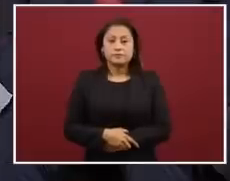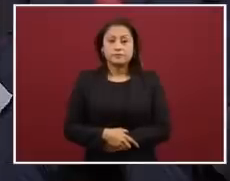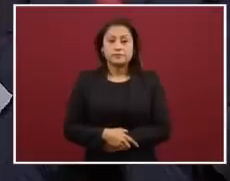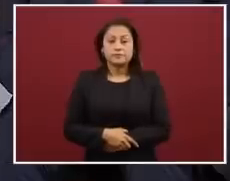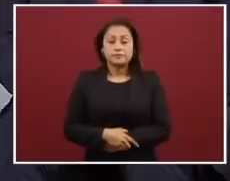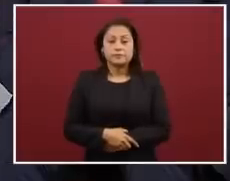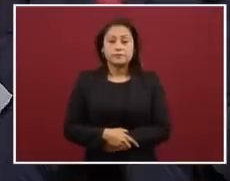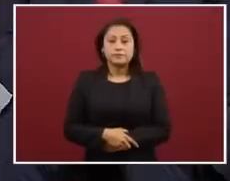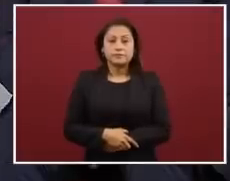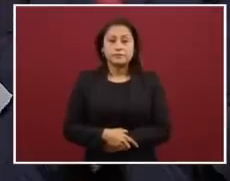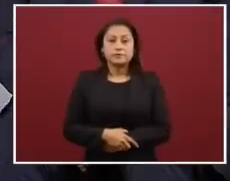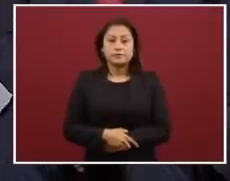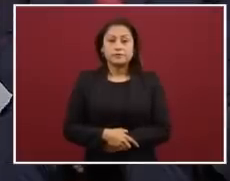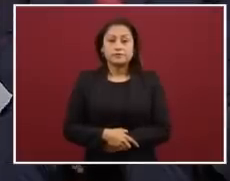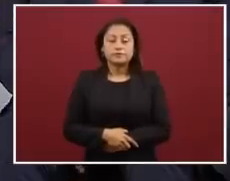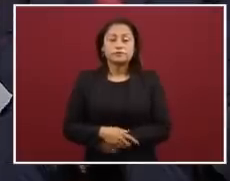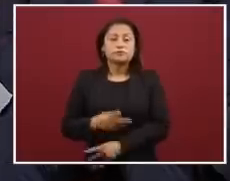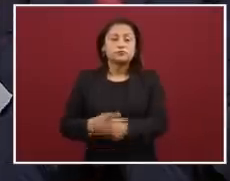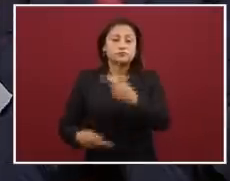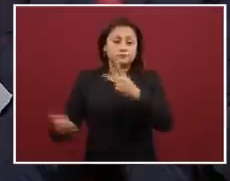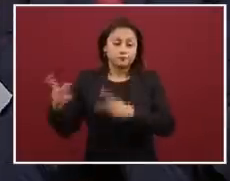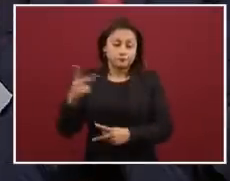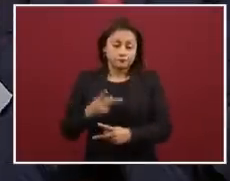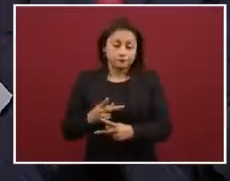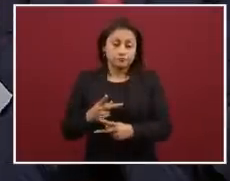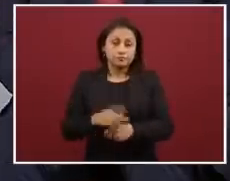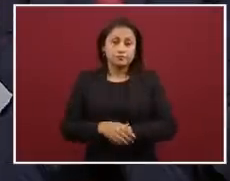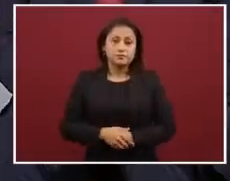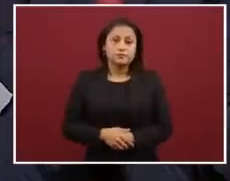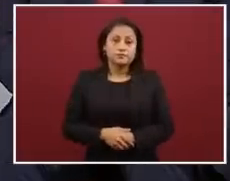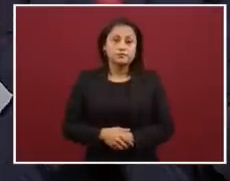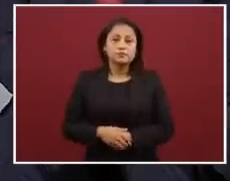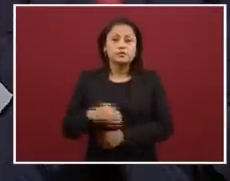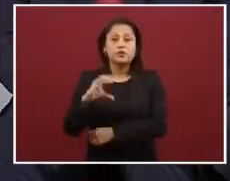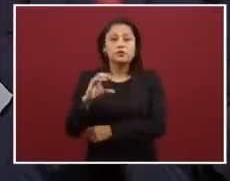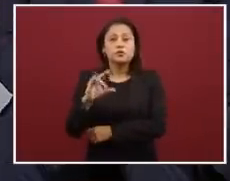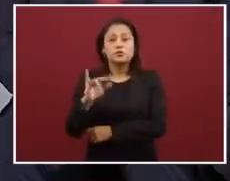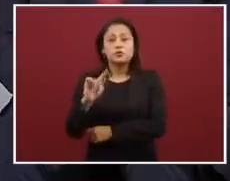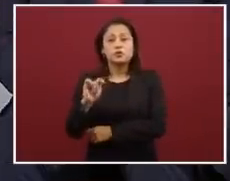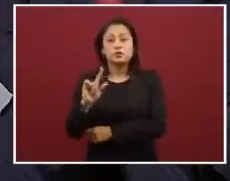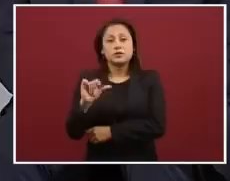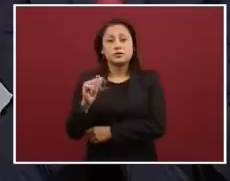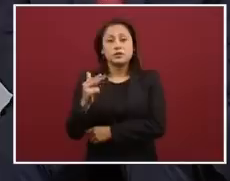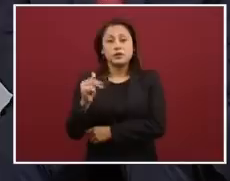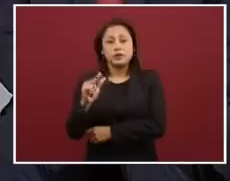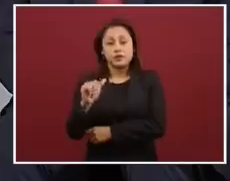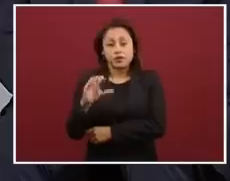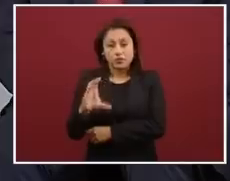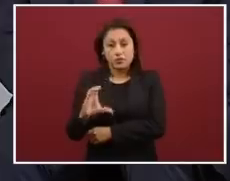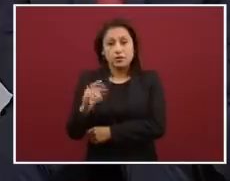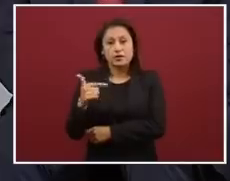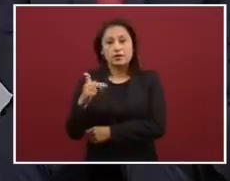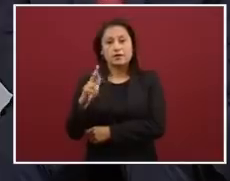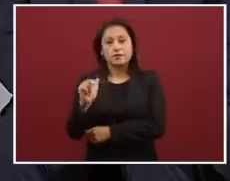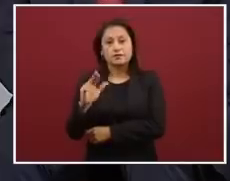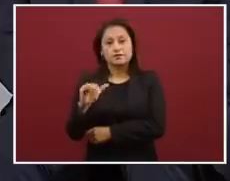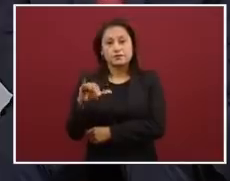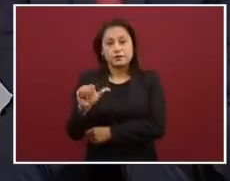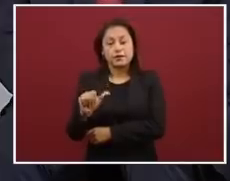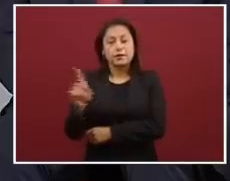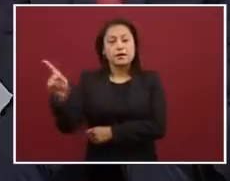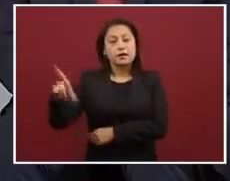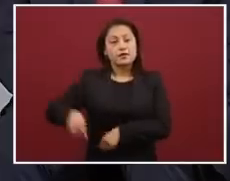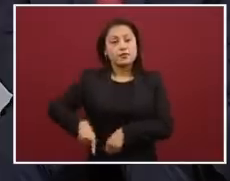Está con nosotros Cuitláhuac García Jiménez, gobernador del estado de